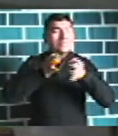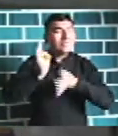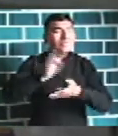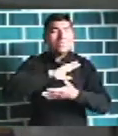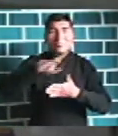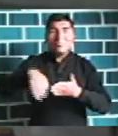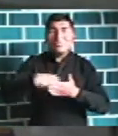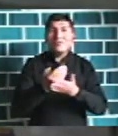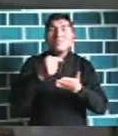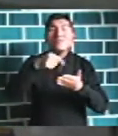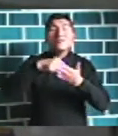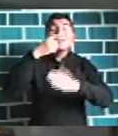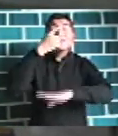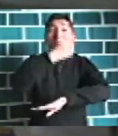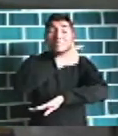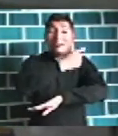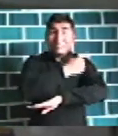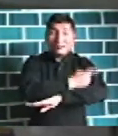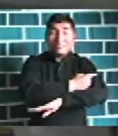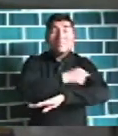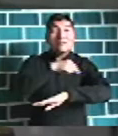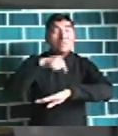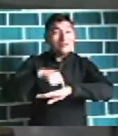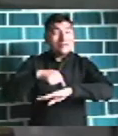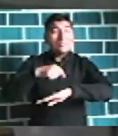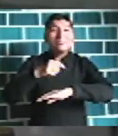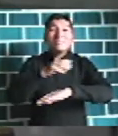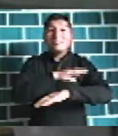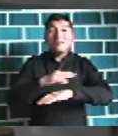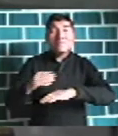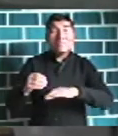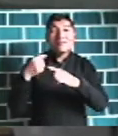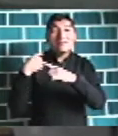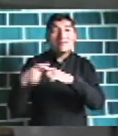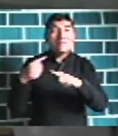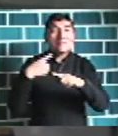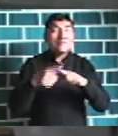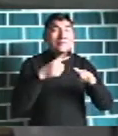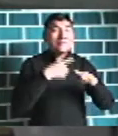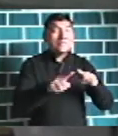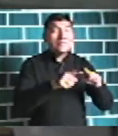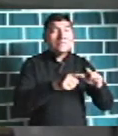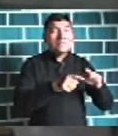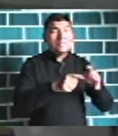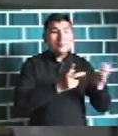en estos tiempos en estos días y sobre diferentes realidades